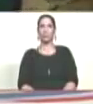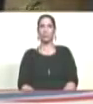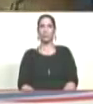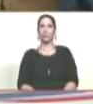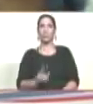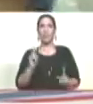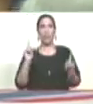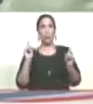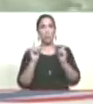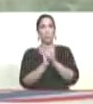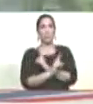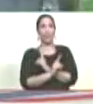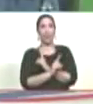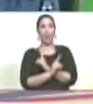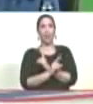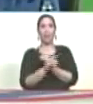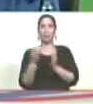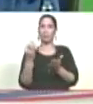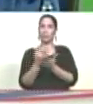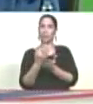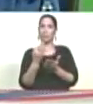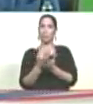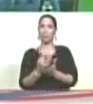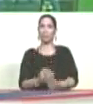renovarse permanentemente.